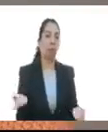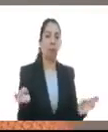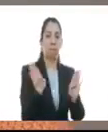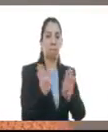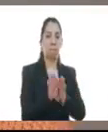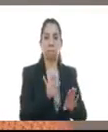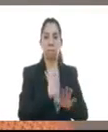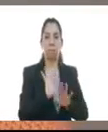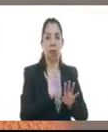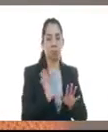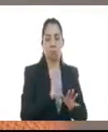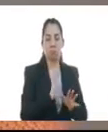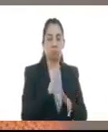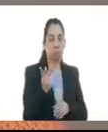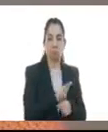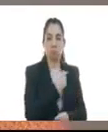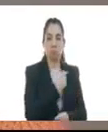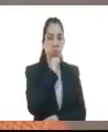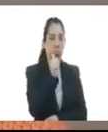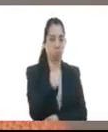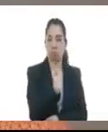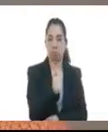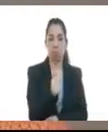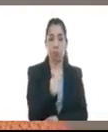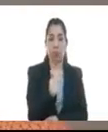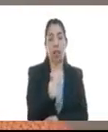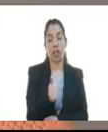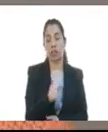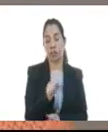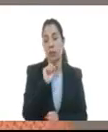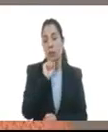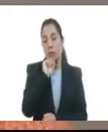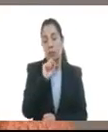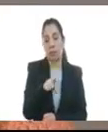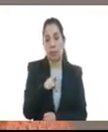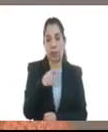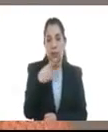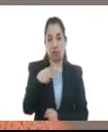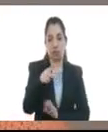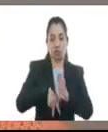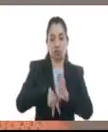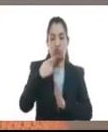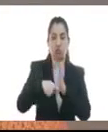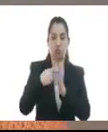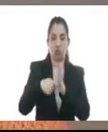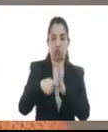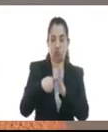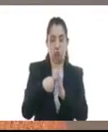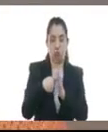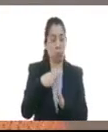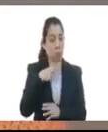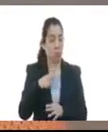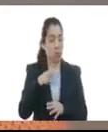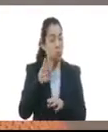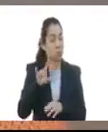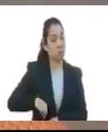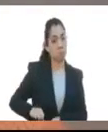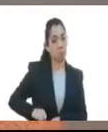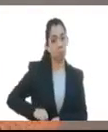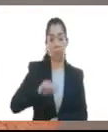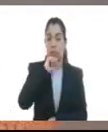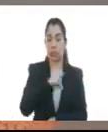de reporteo, también que se destaca pues un análisis exhaustivo a la hora de meterse